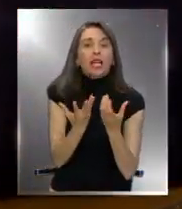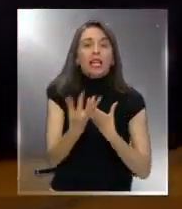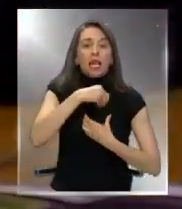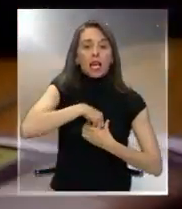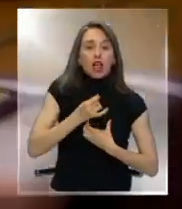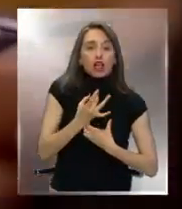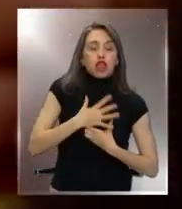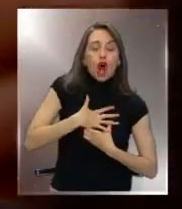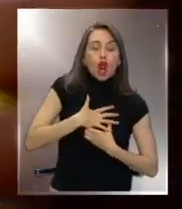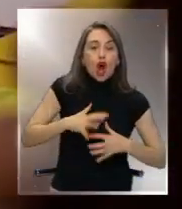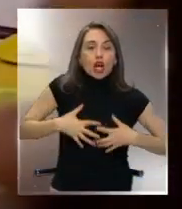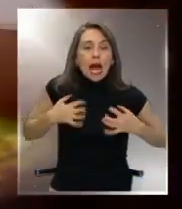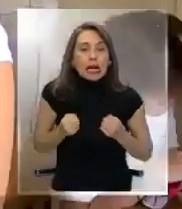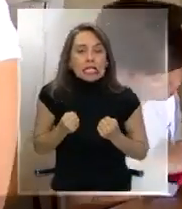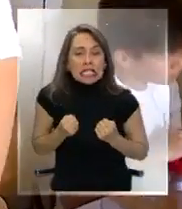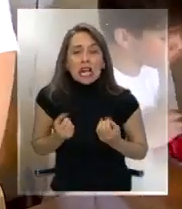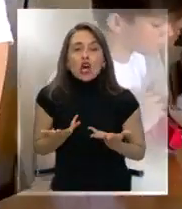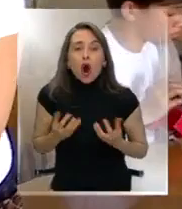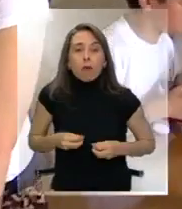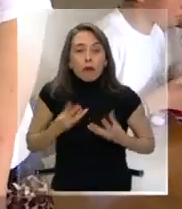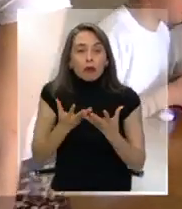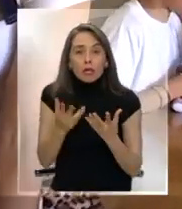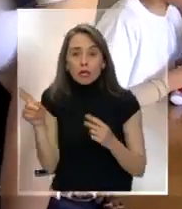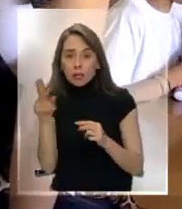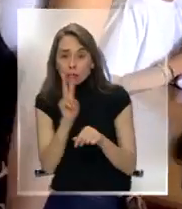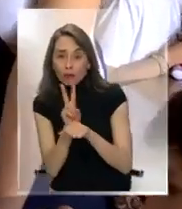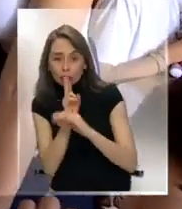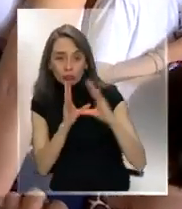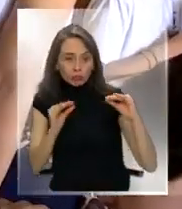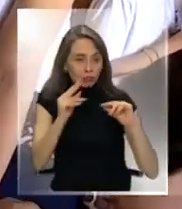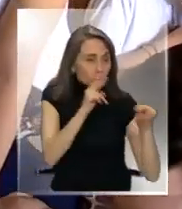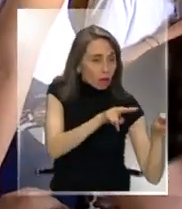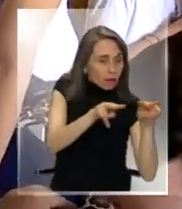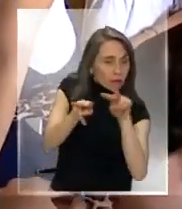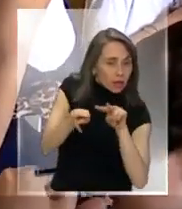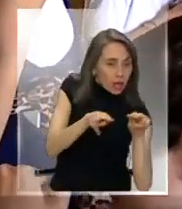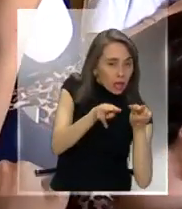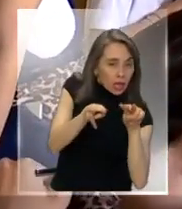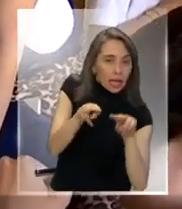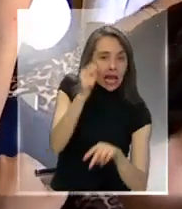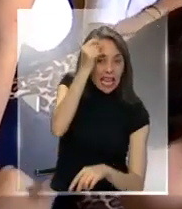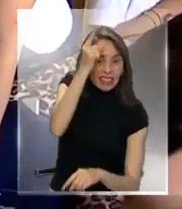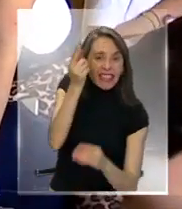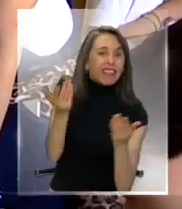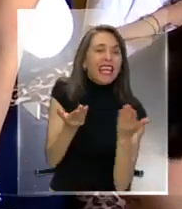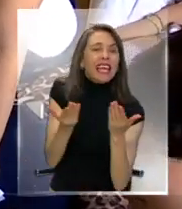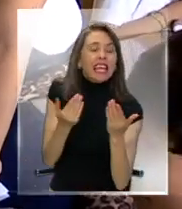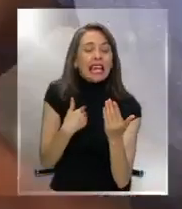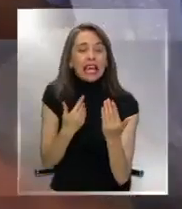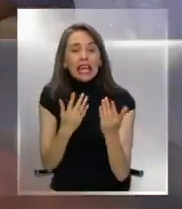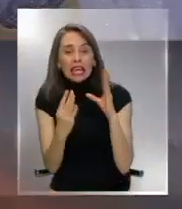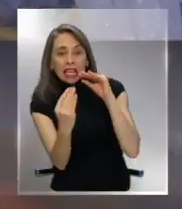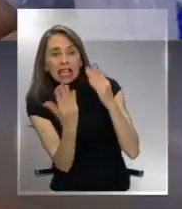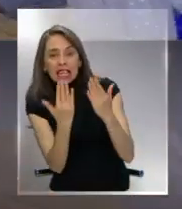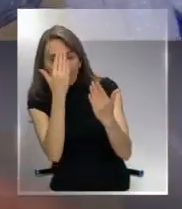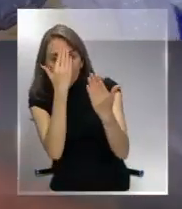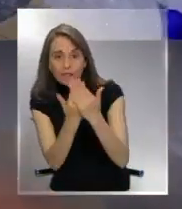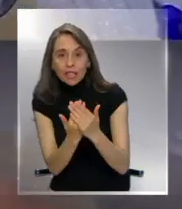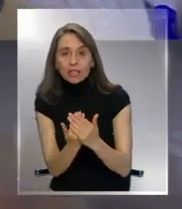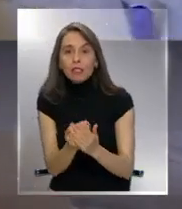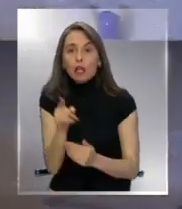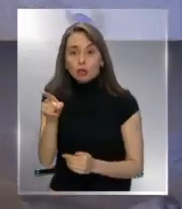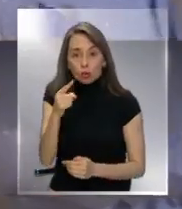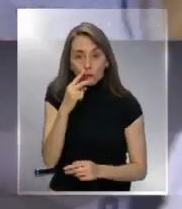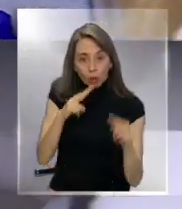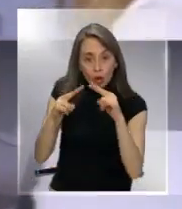la rabia. Lo primero es tantear el terreno o bien entender a qué se enfrenta. ¿Y encuentras que en el